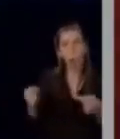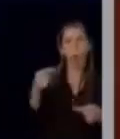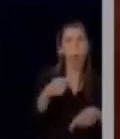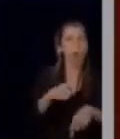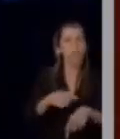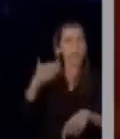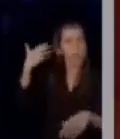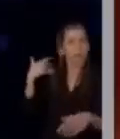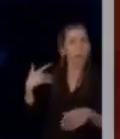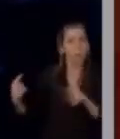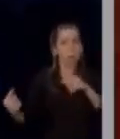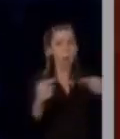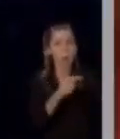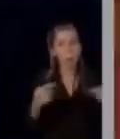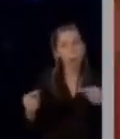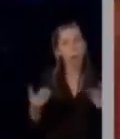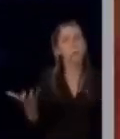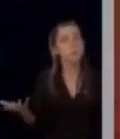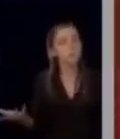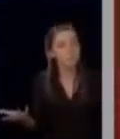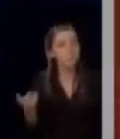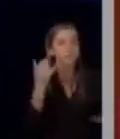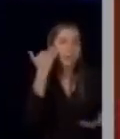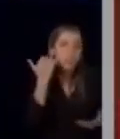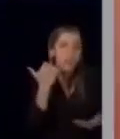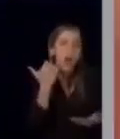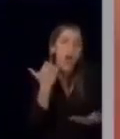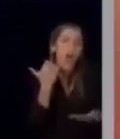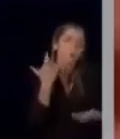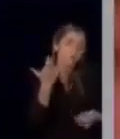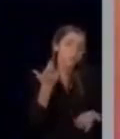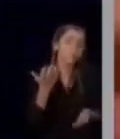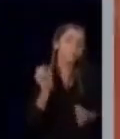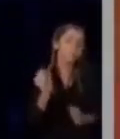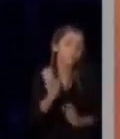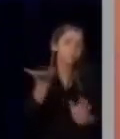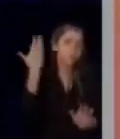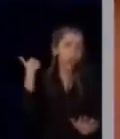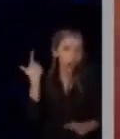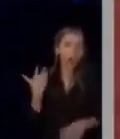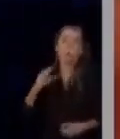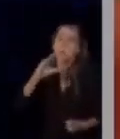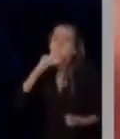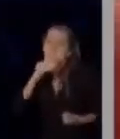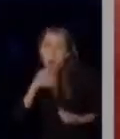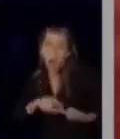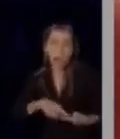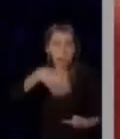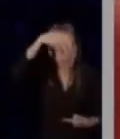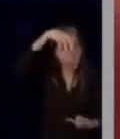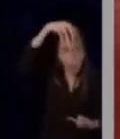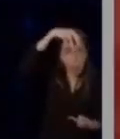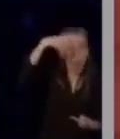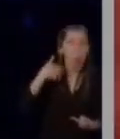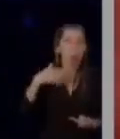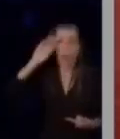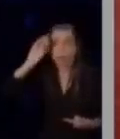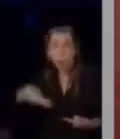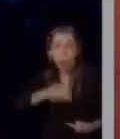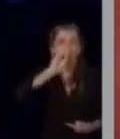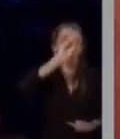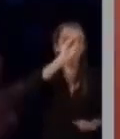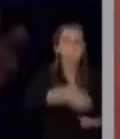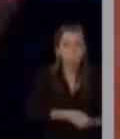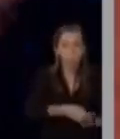lo trató, habló del gallego de la Sota, lo trató de seducir, de traer para este lado. A él, a sus dirigentes,